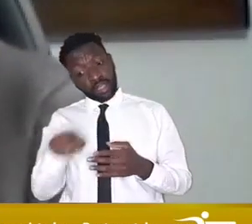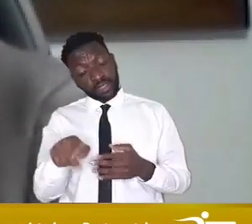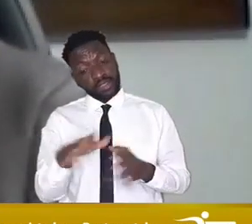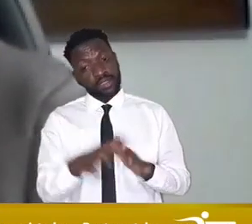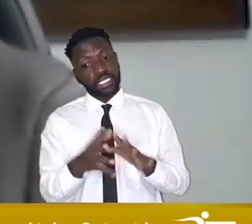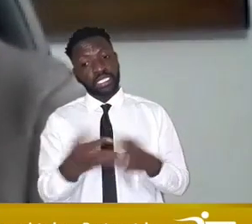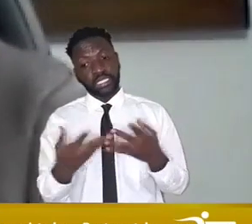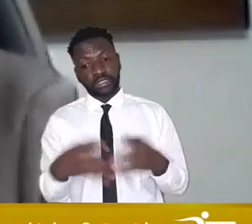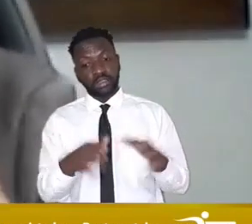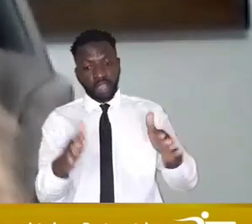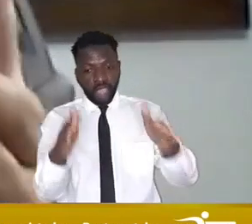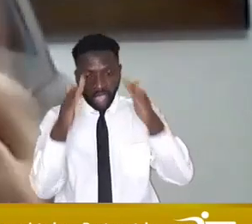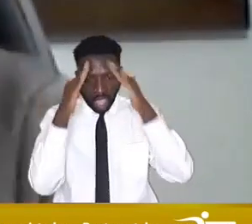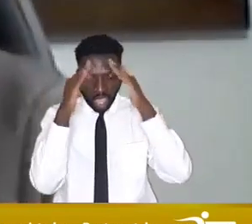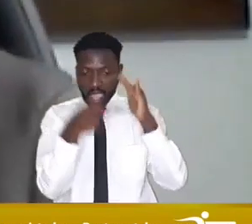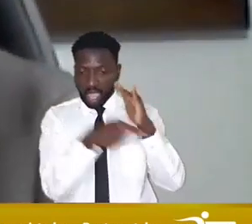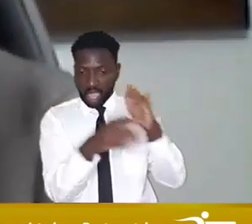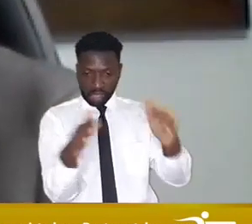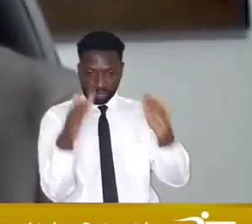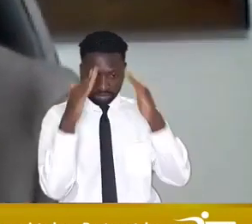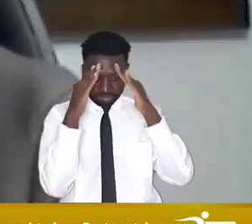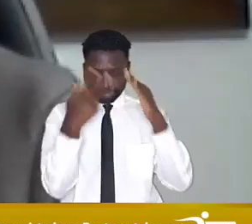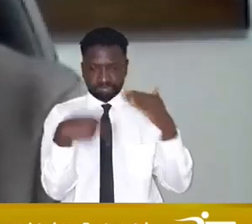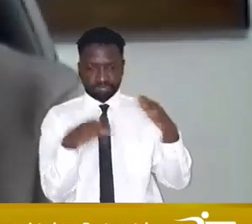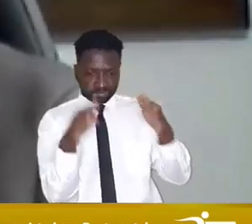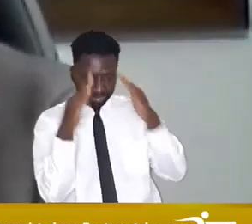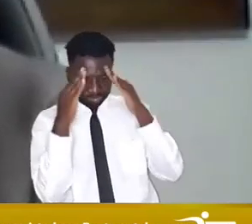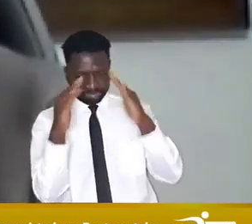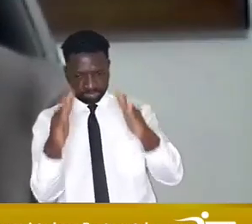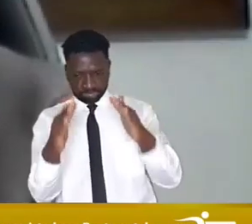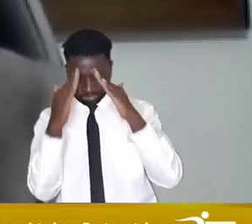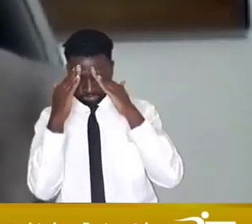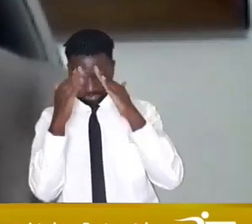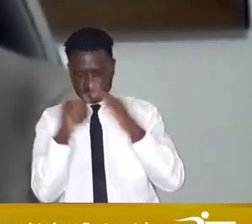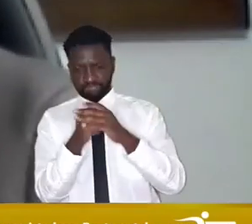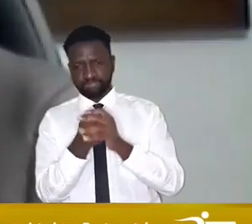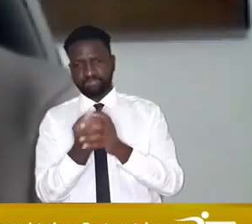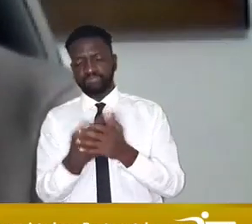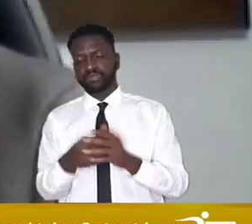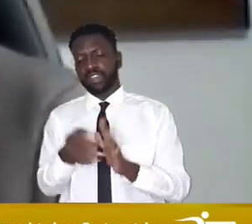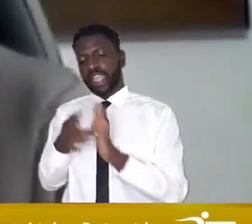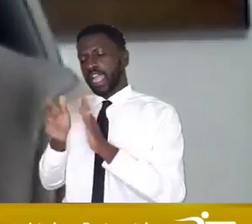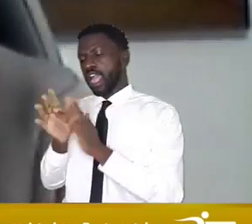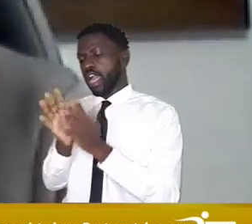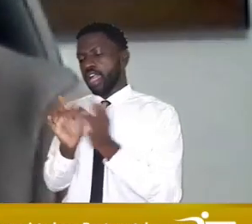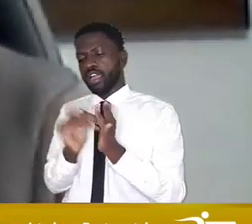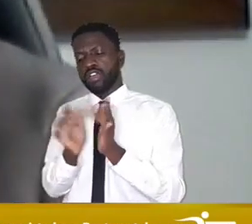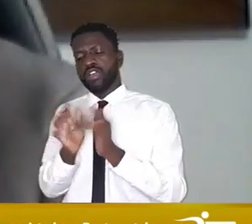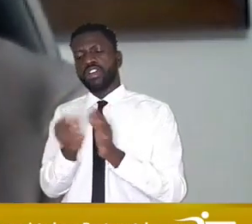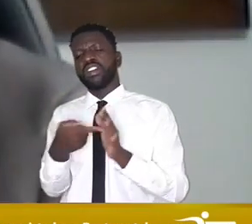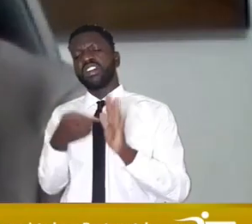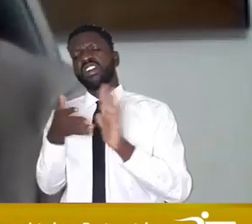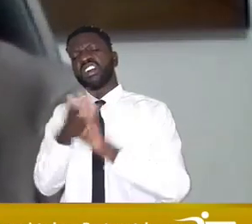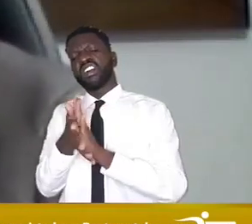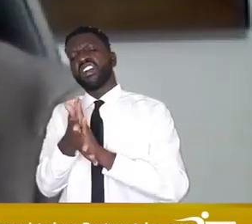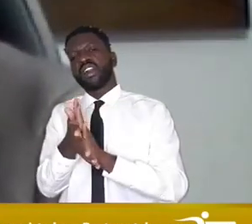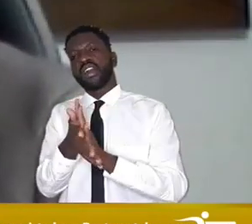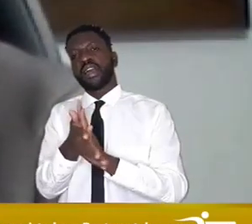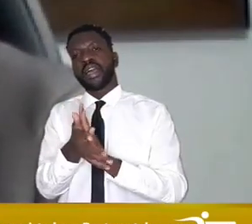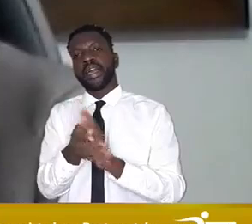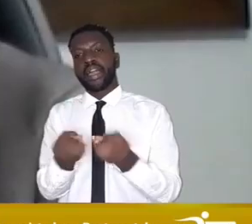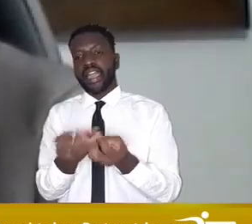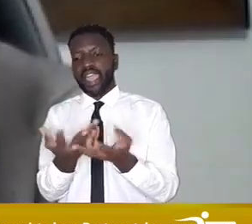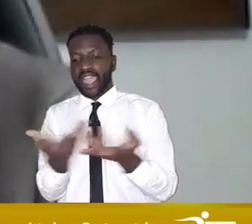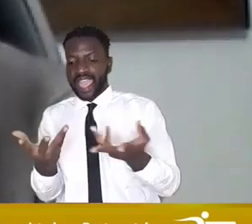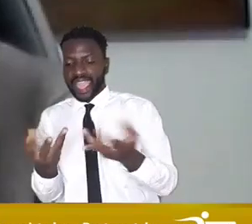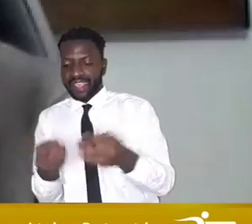atención a la parábola del sembrador, Jesús dice que parte cayó